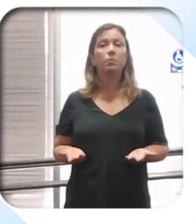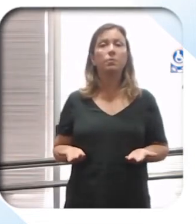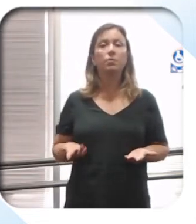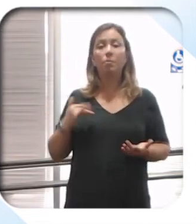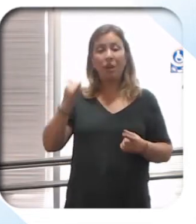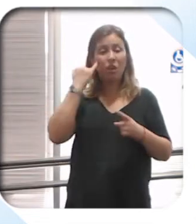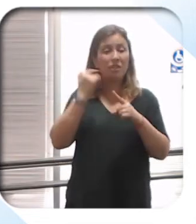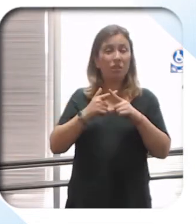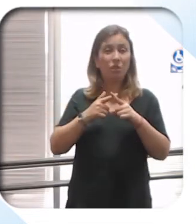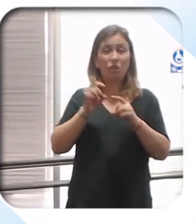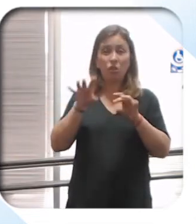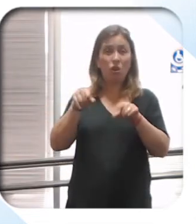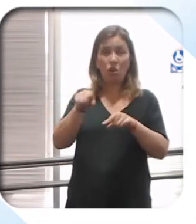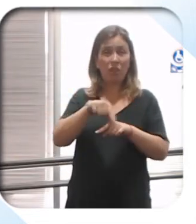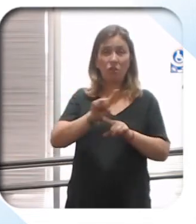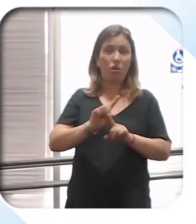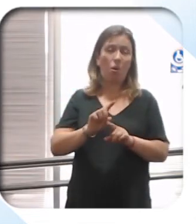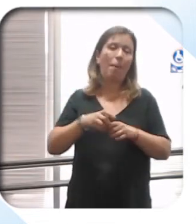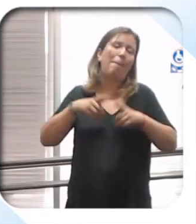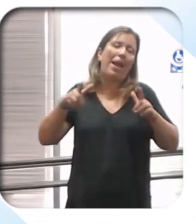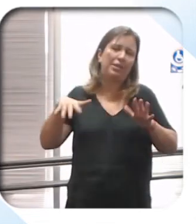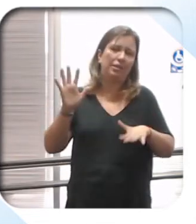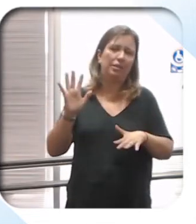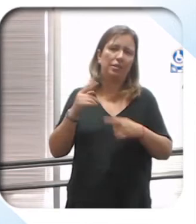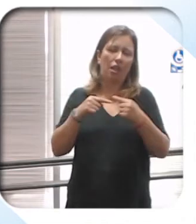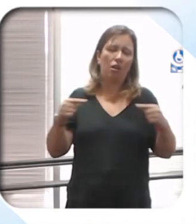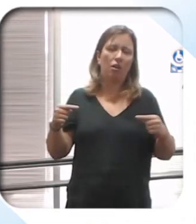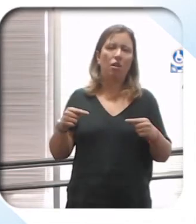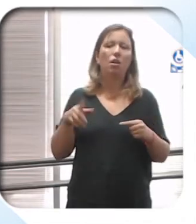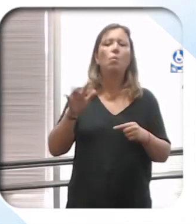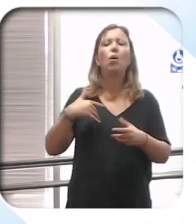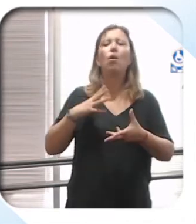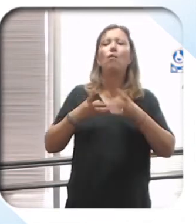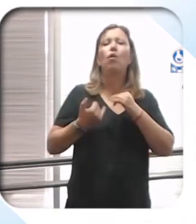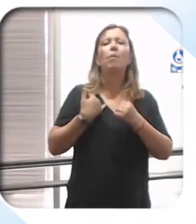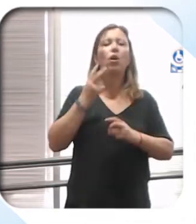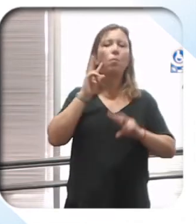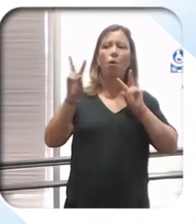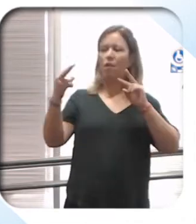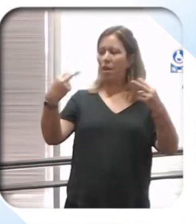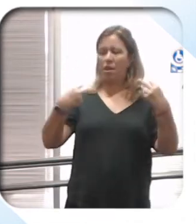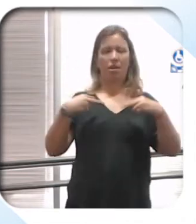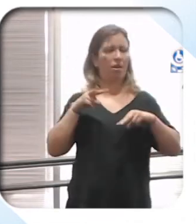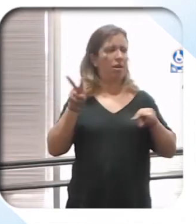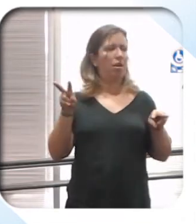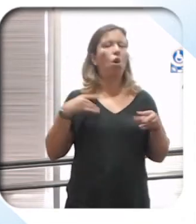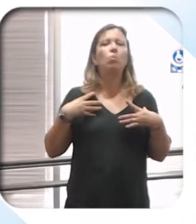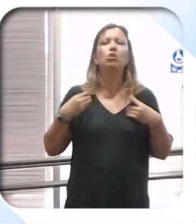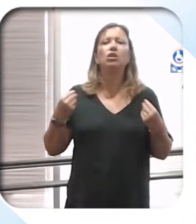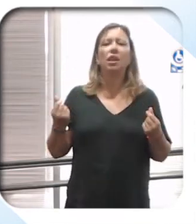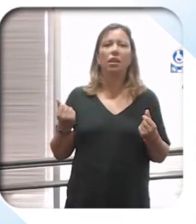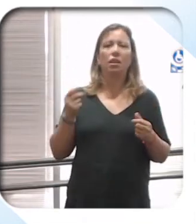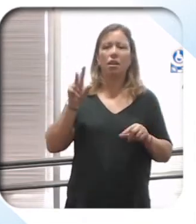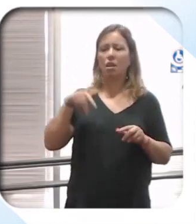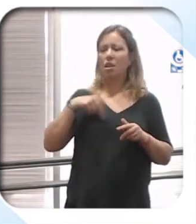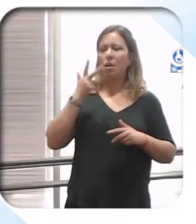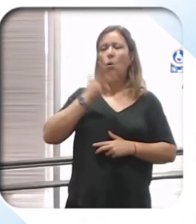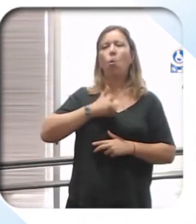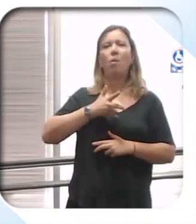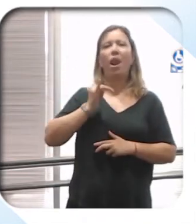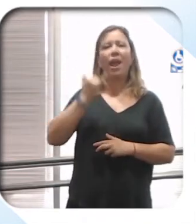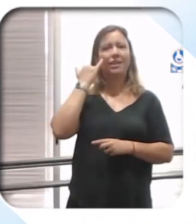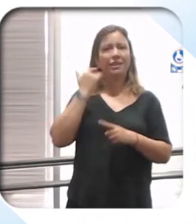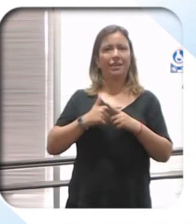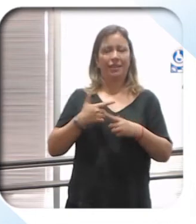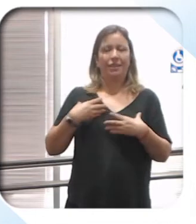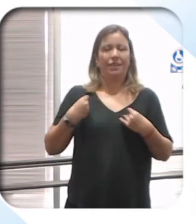y la sexualidad es mucho más que eso, ¿sí? Es la forma de que tenemos de vernos, de vivirnos, de sentirnos como seres sexuados. Y